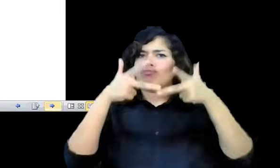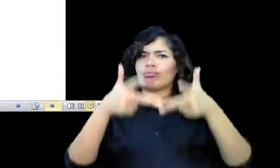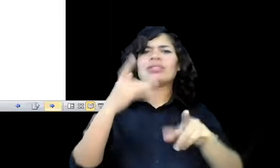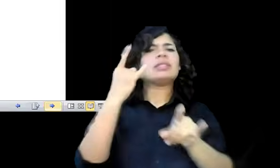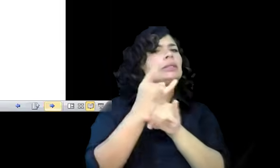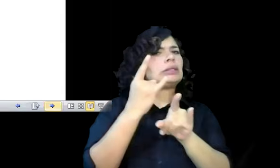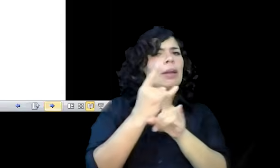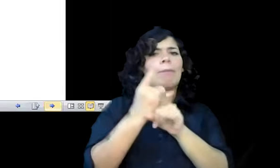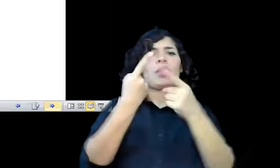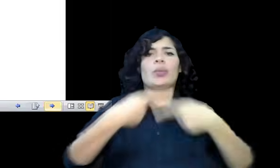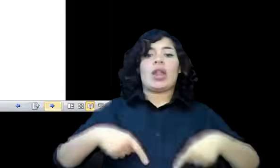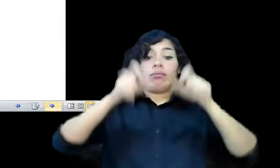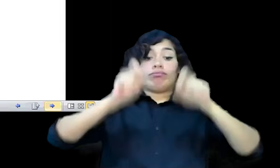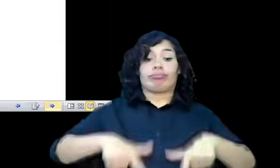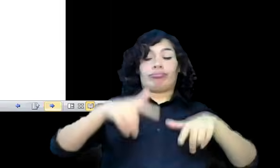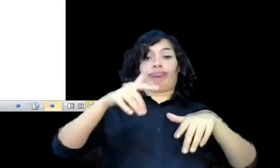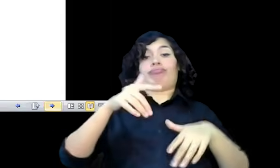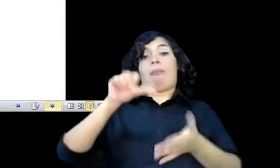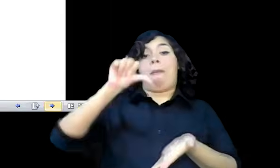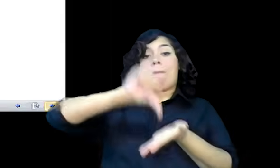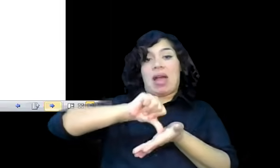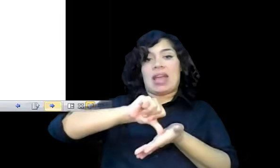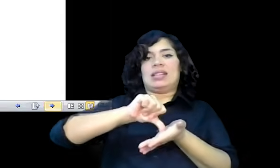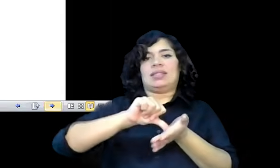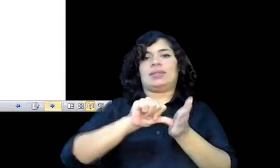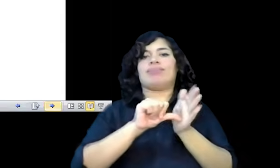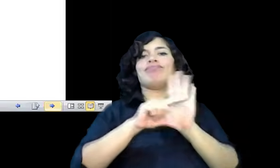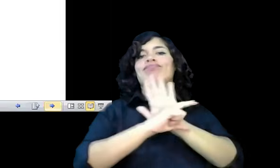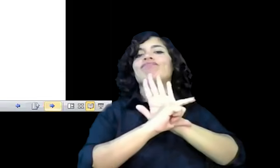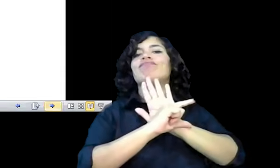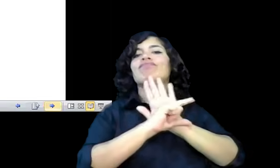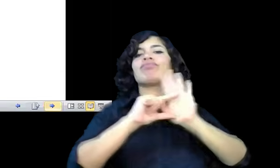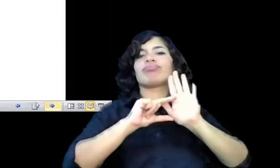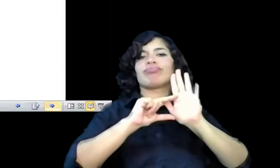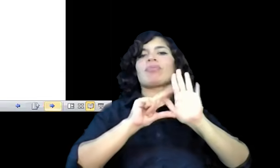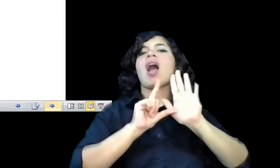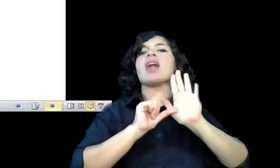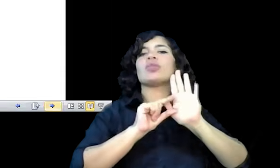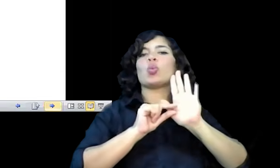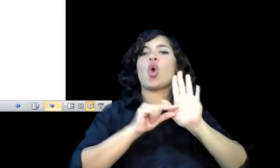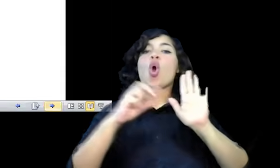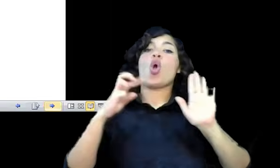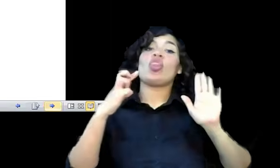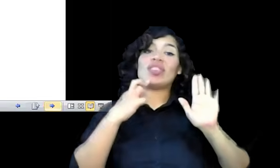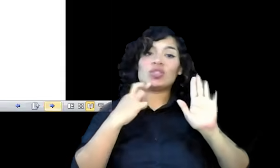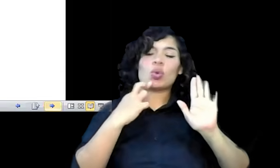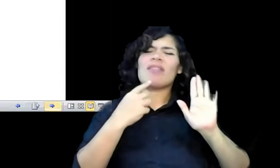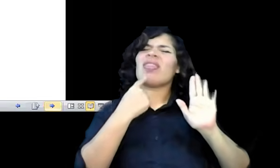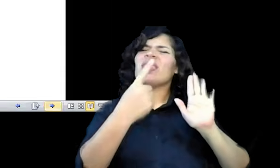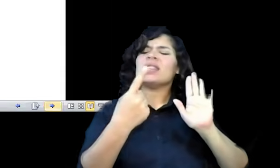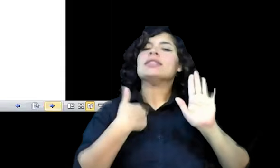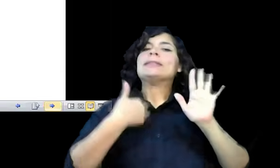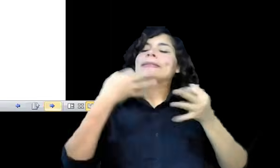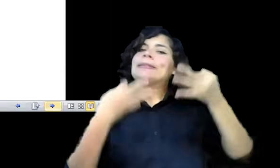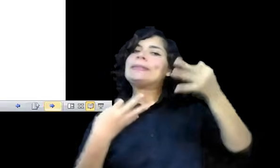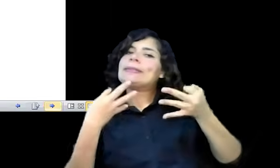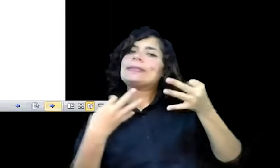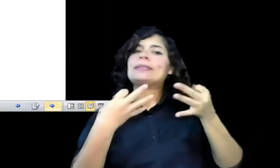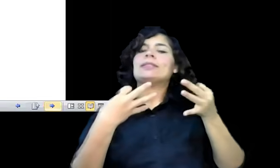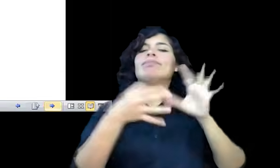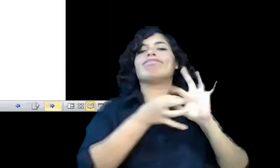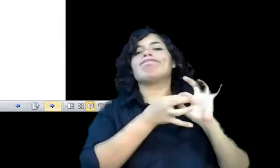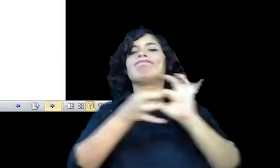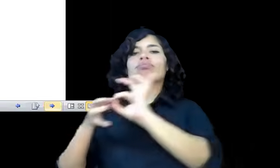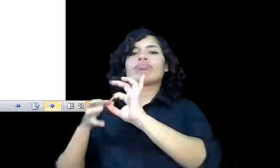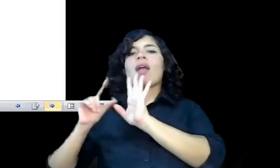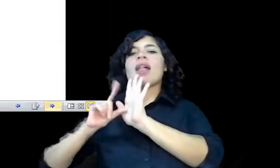bienes del país, y tal porque lo sitúa dentro del artículo 19, y nos dice que se evalúan de acuerdo a lo que establece el